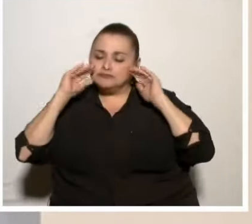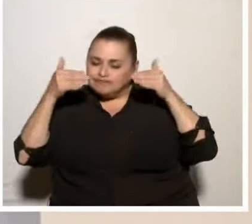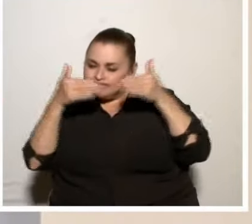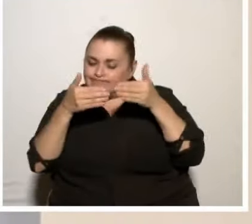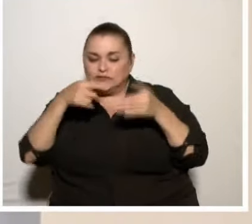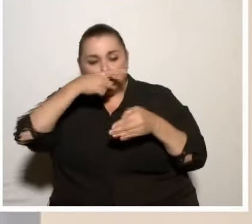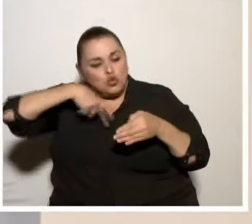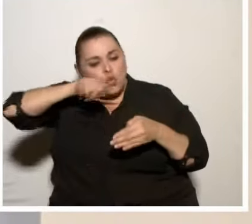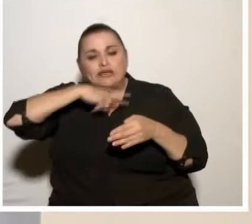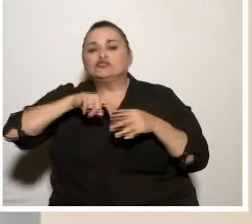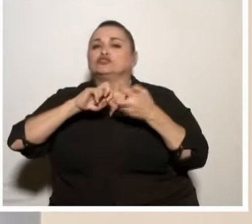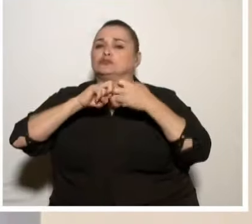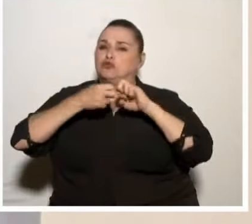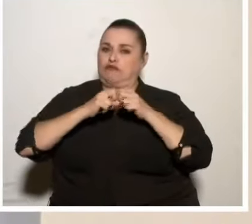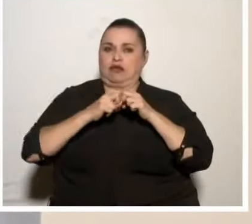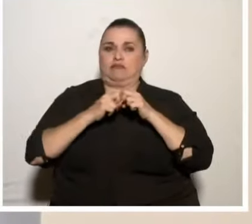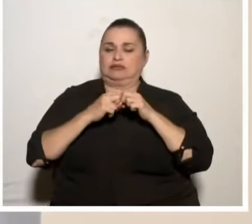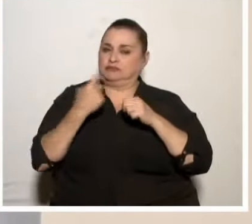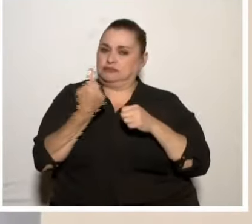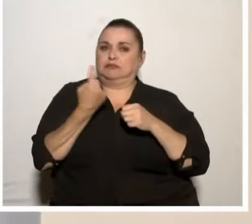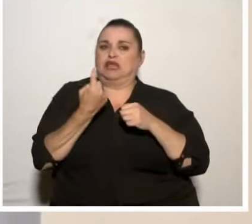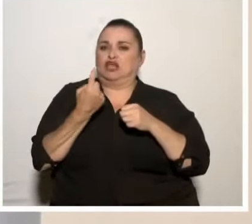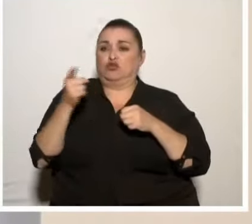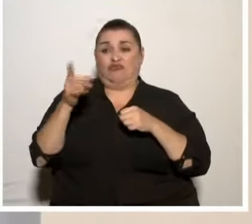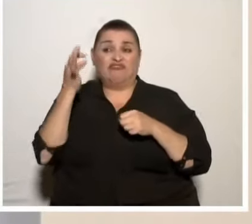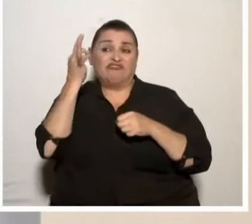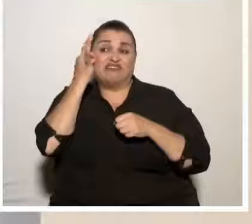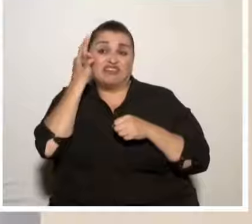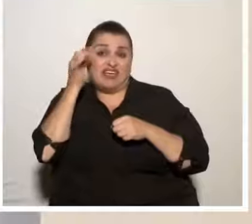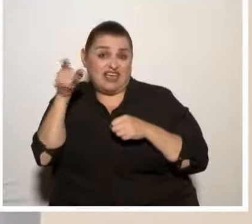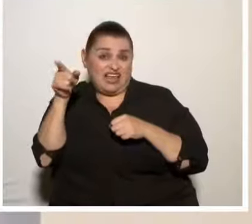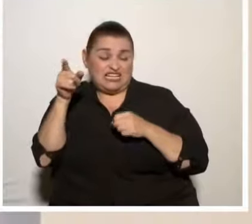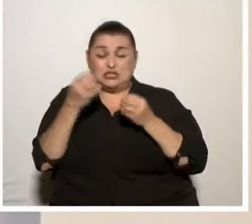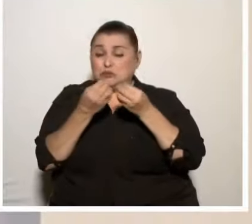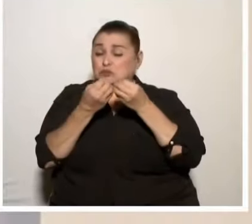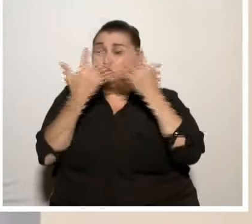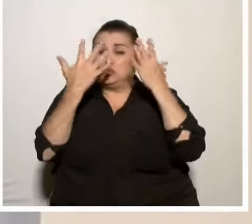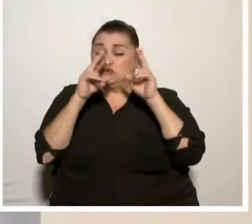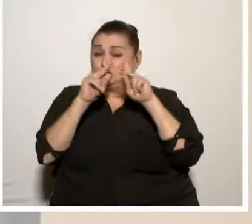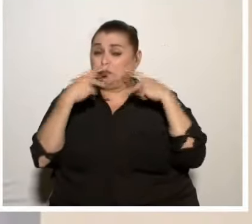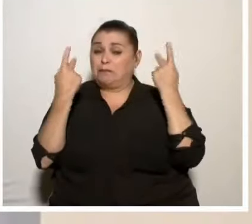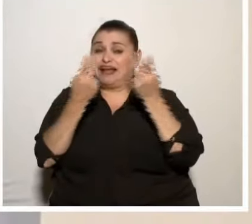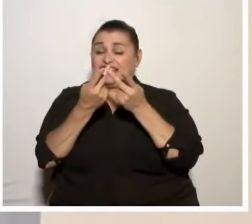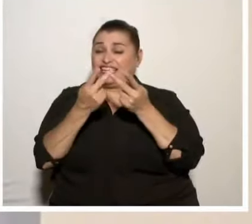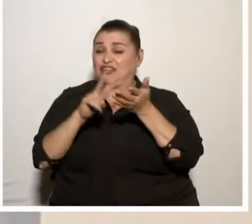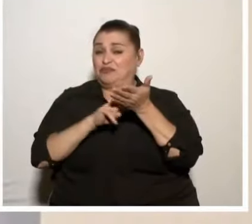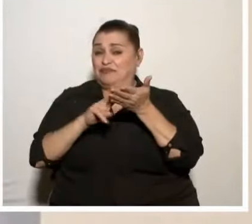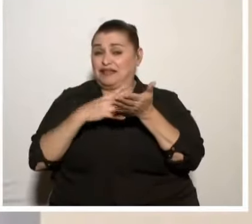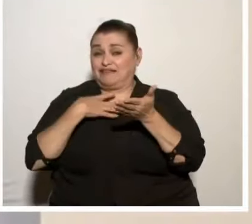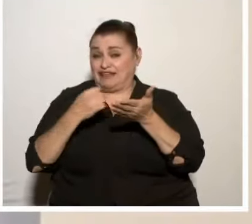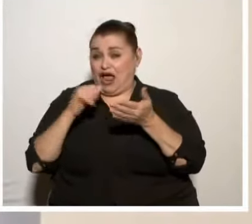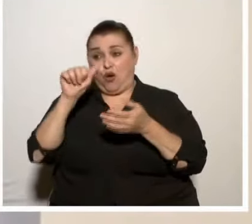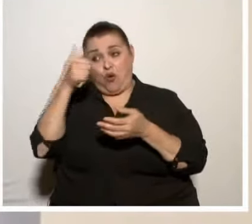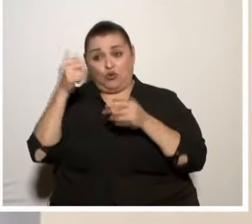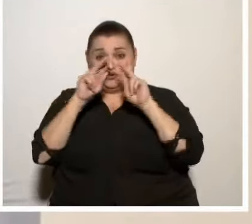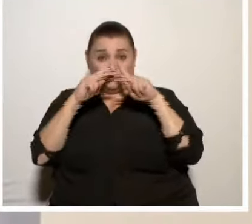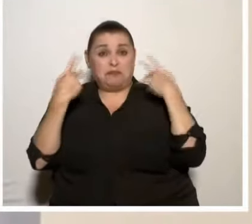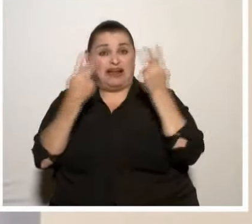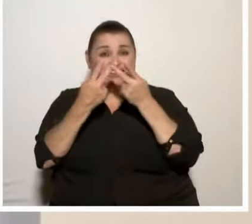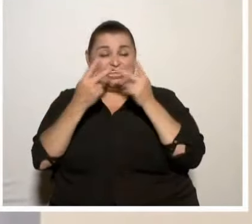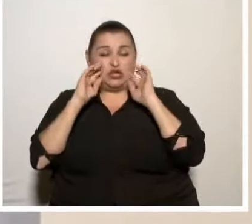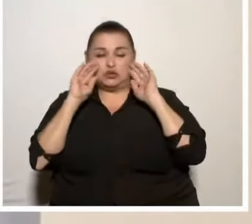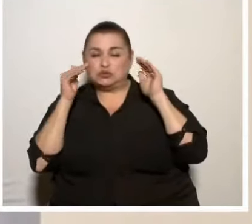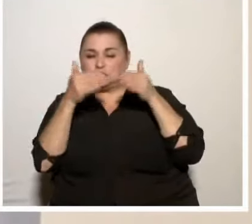resolvamos nuestros problemas, porque el señor Figueres y muchos del Partido Liberación Nacional y otros partidos se han